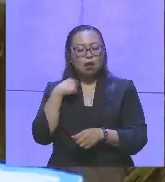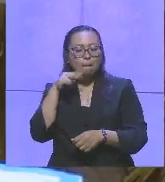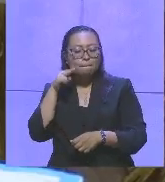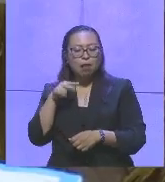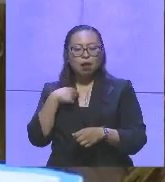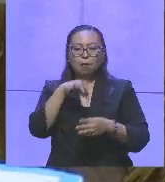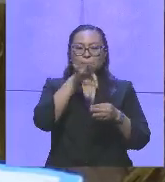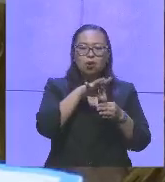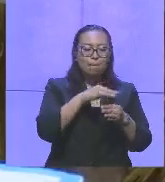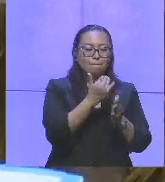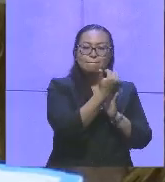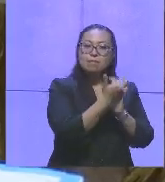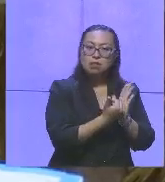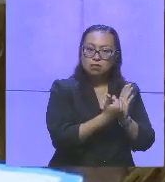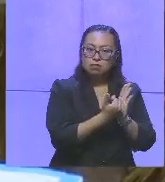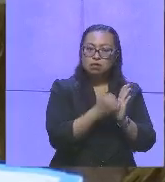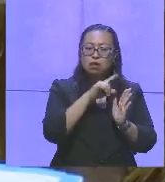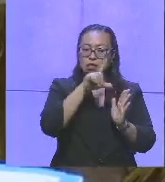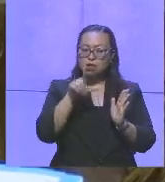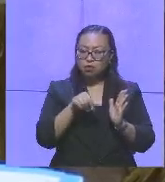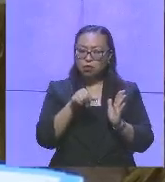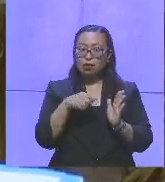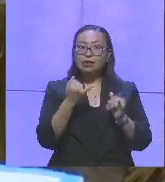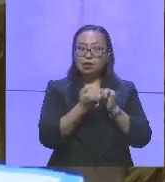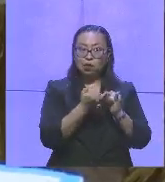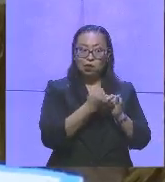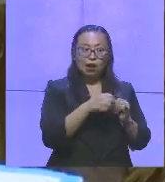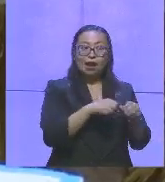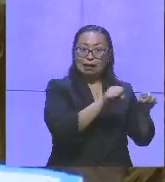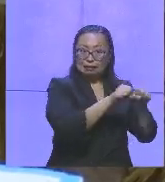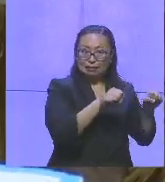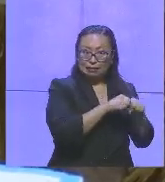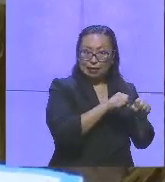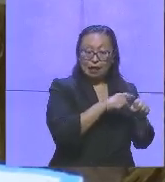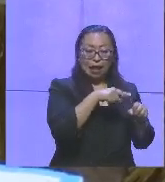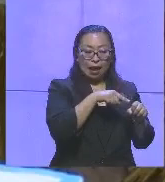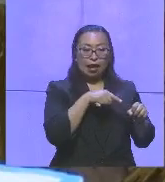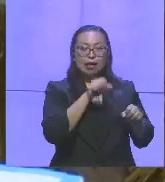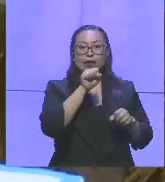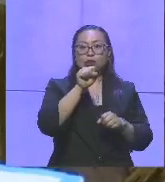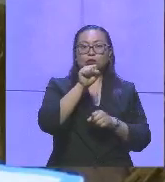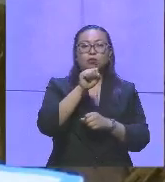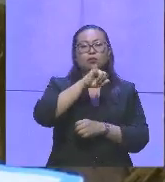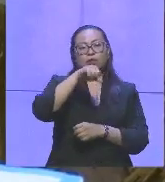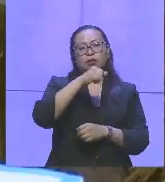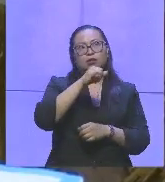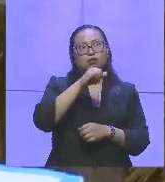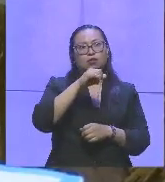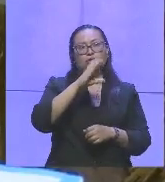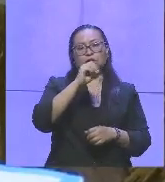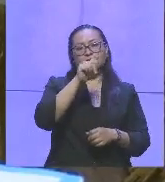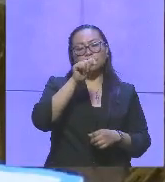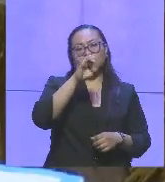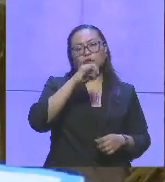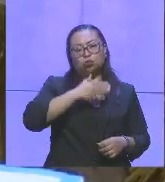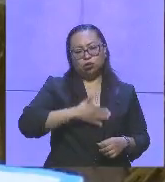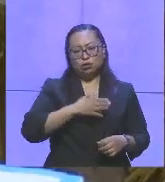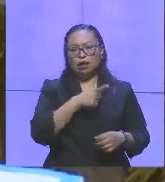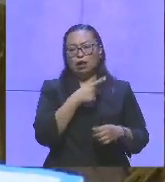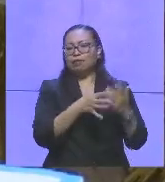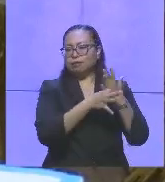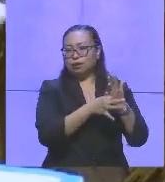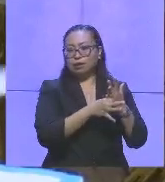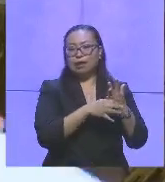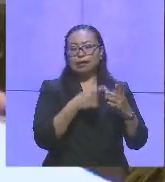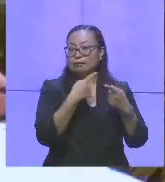fue avalada por lo que dijo la Sala Superior. A mí me parece que el vínculo matrimonial en ese tema sí era un